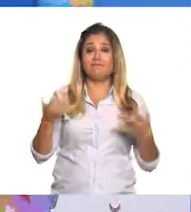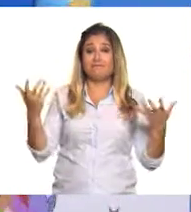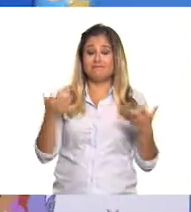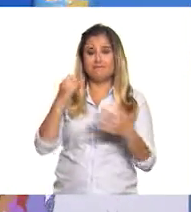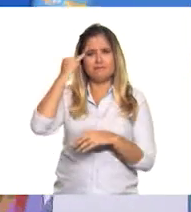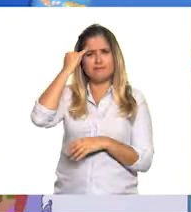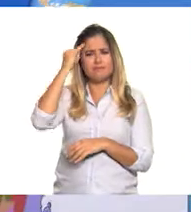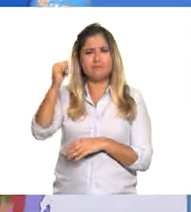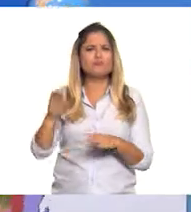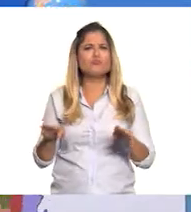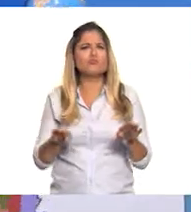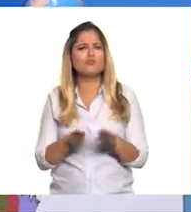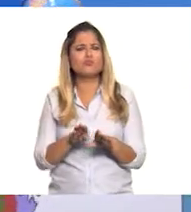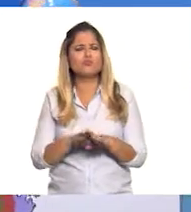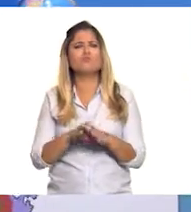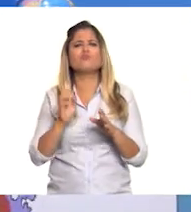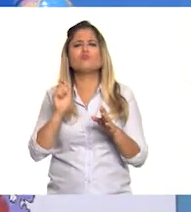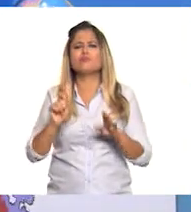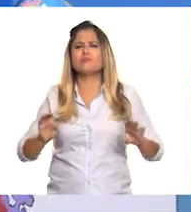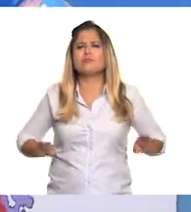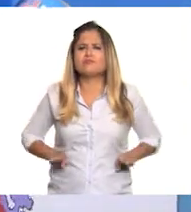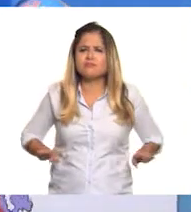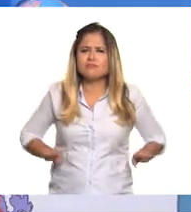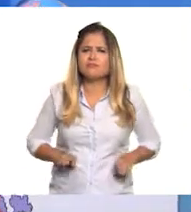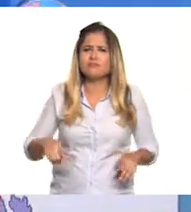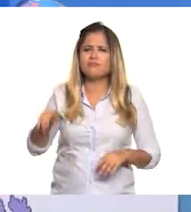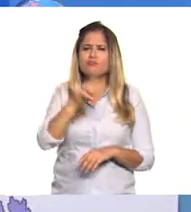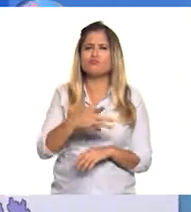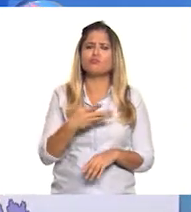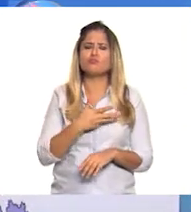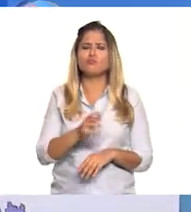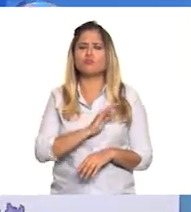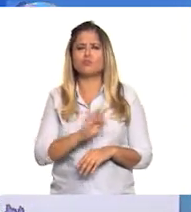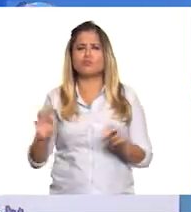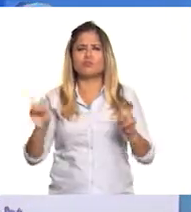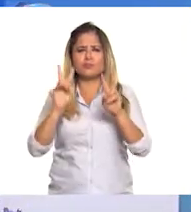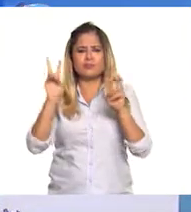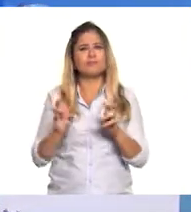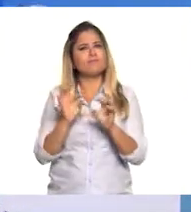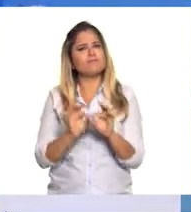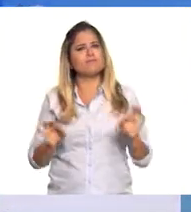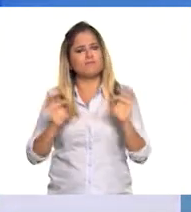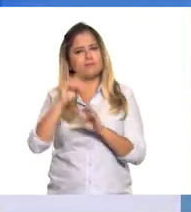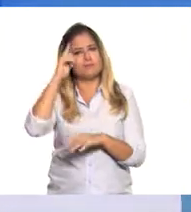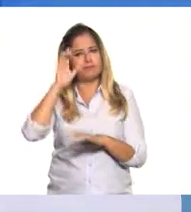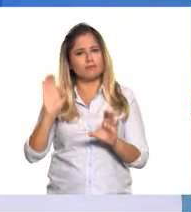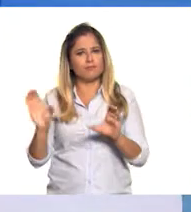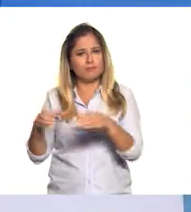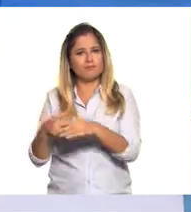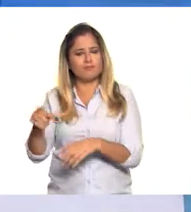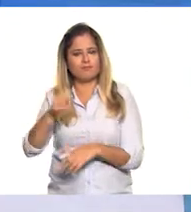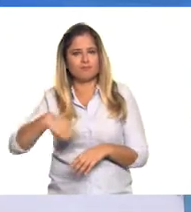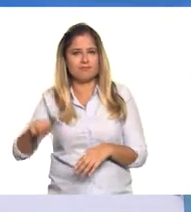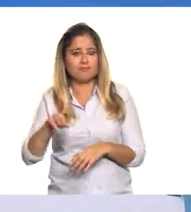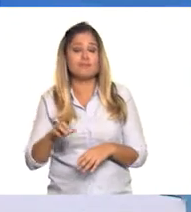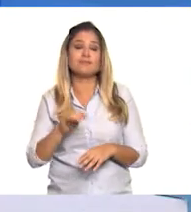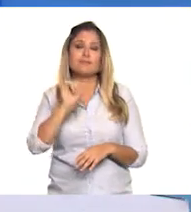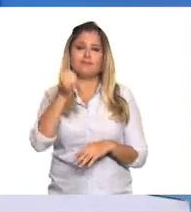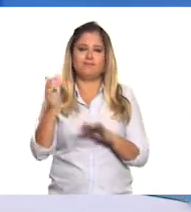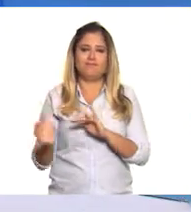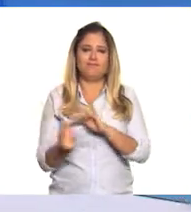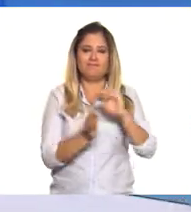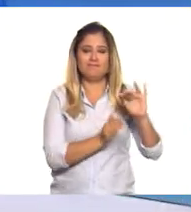ideas sobre cómo o qué características puede tener un tema que sea relevante para la comunidad. Por otra